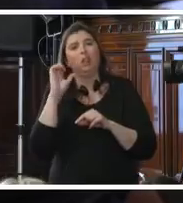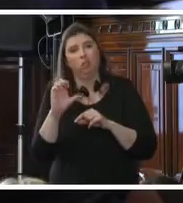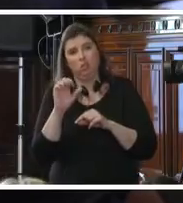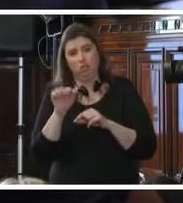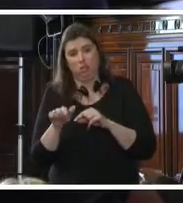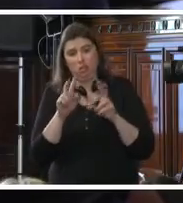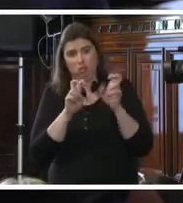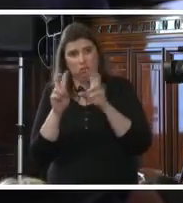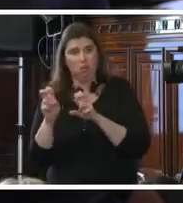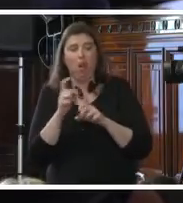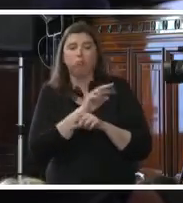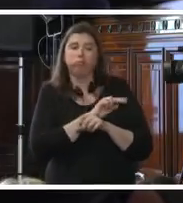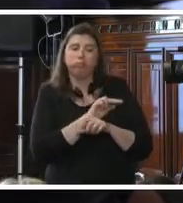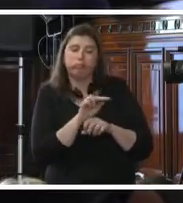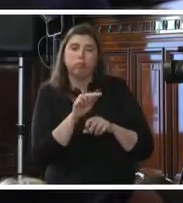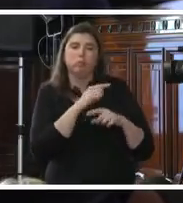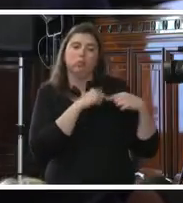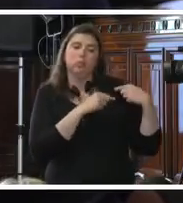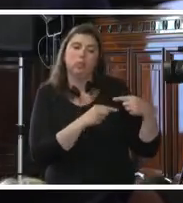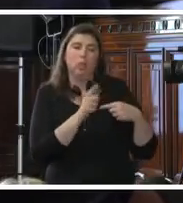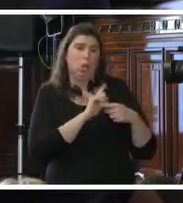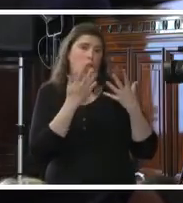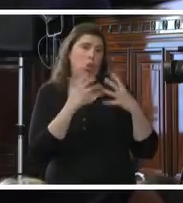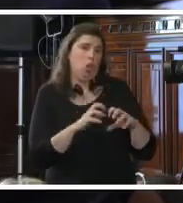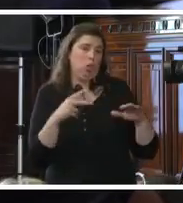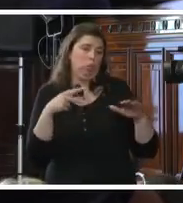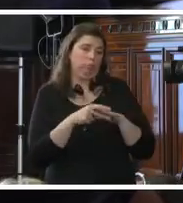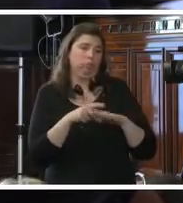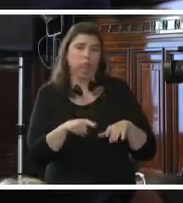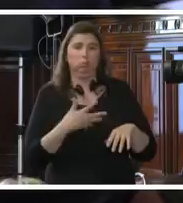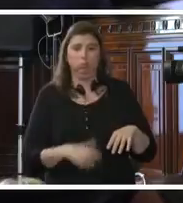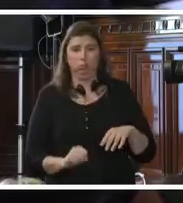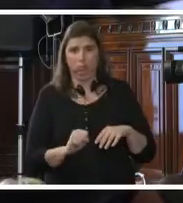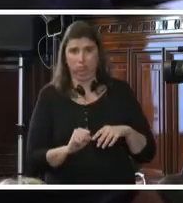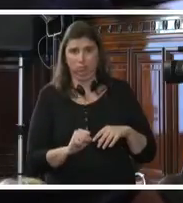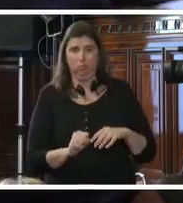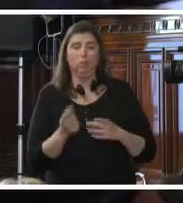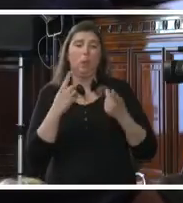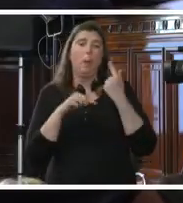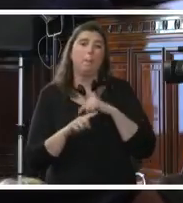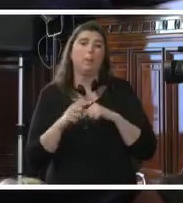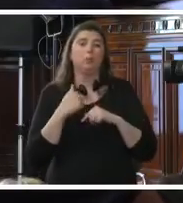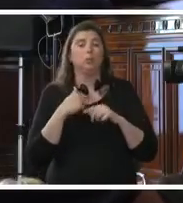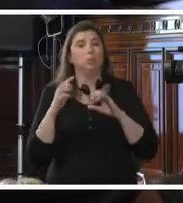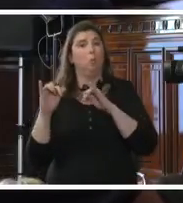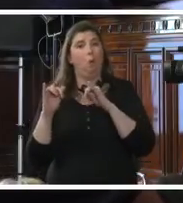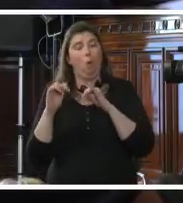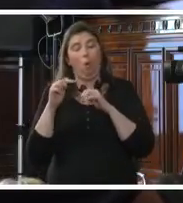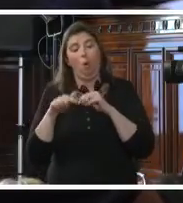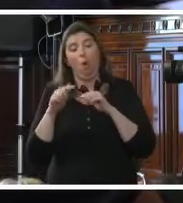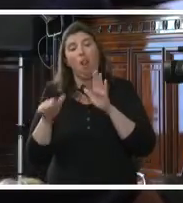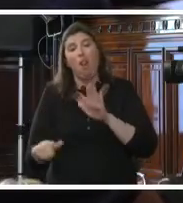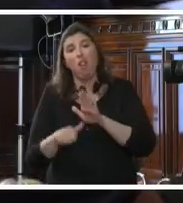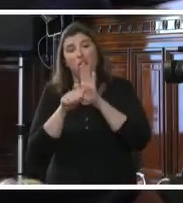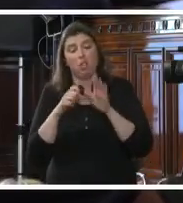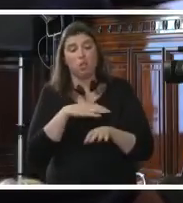de conservadurismo en el que lamentablemente estamos incurriendo, un conservadurismo además que se está imponiendo a sangre y fuego, porque los líderes